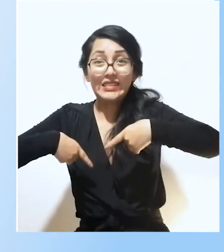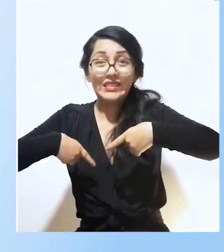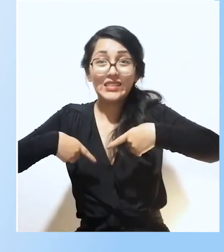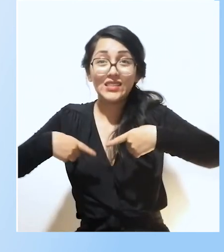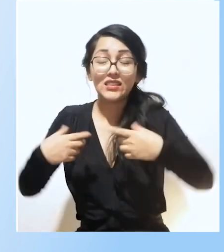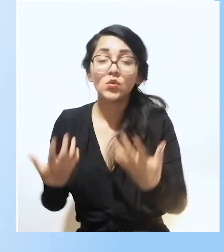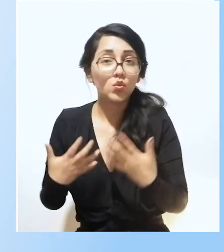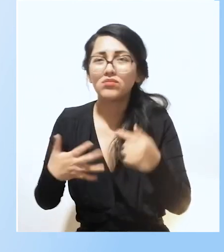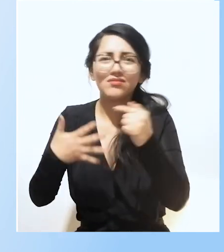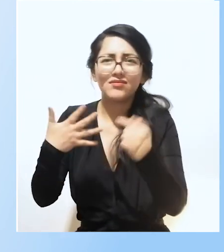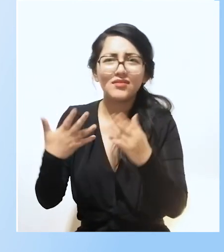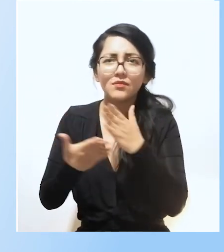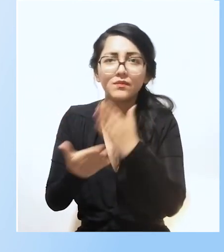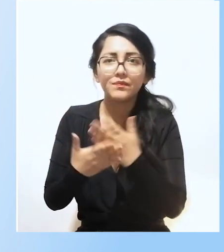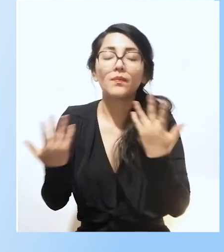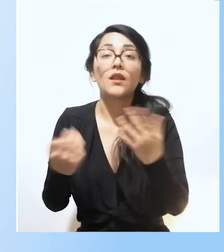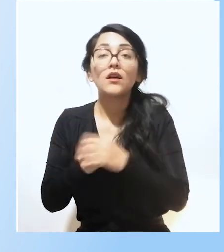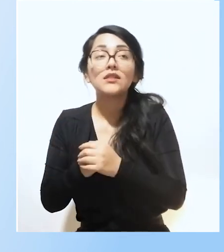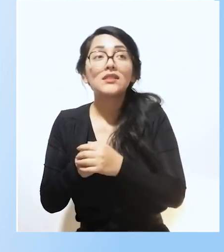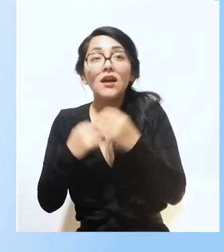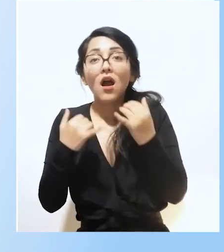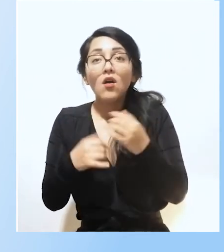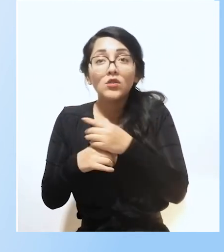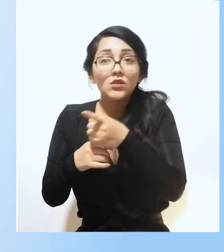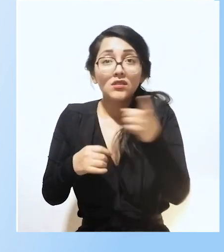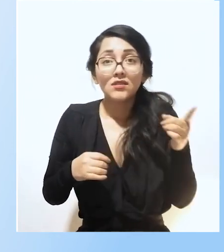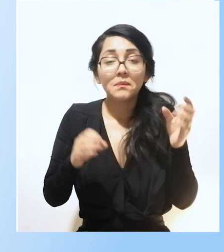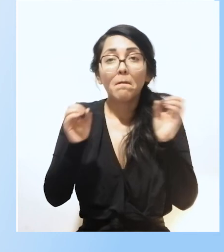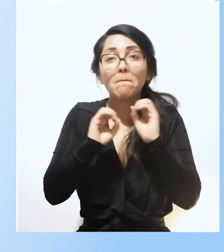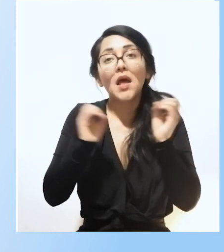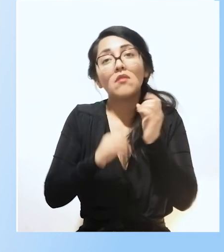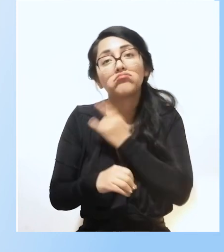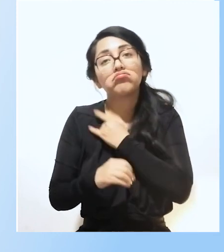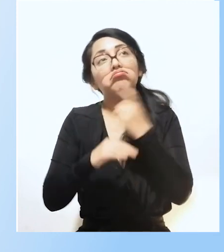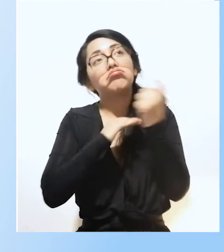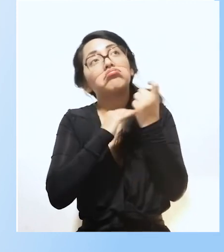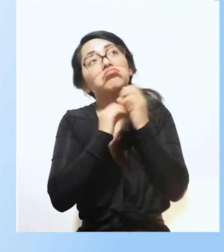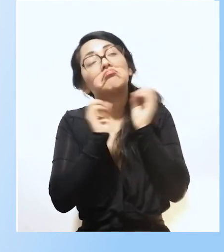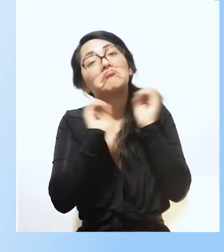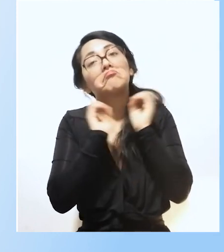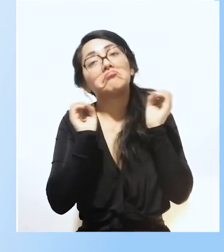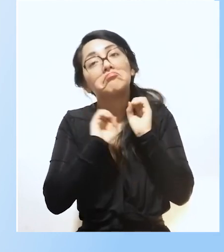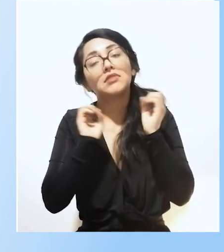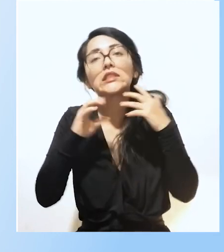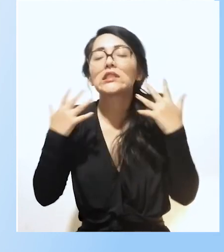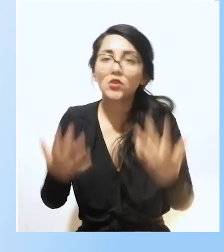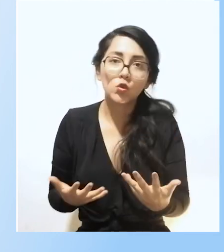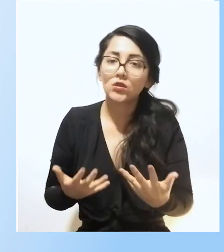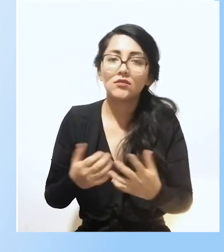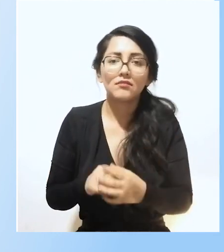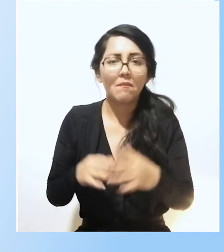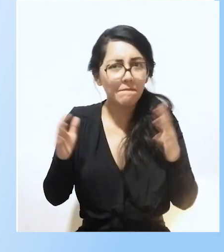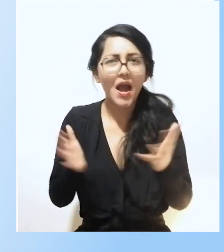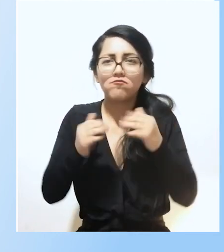formación inicial. Si no hemos tenido la suerte de durante la formación inicial contar con esta formación, nos queda toda una